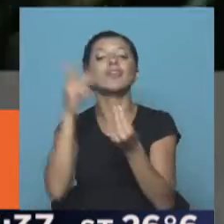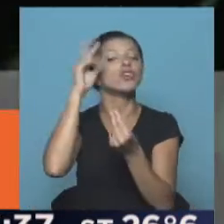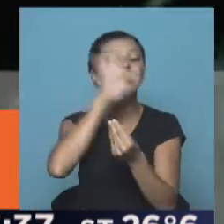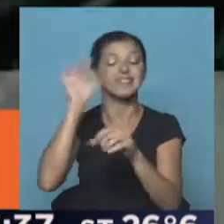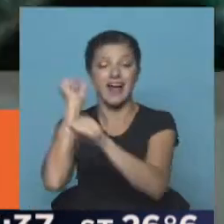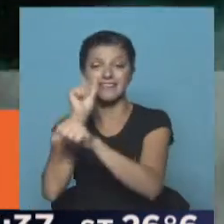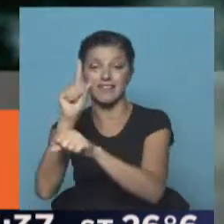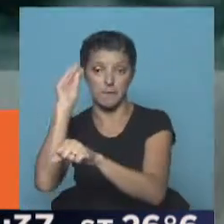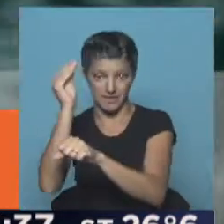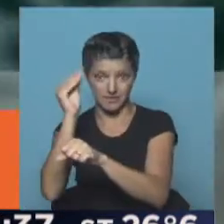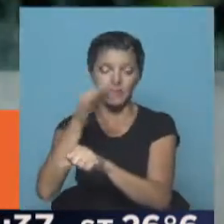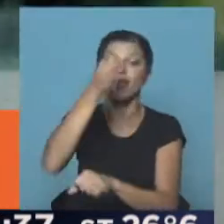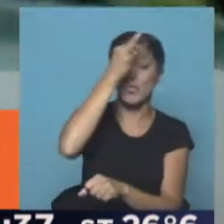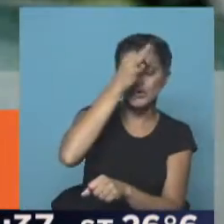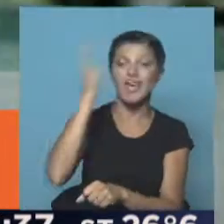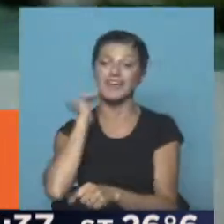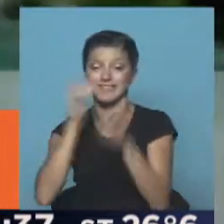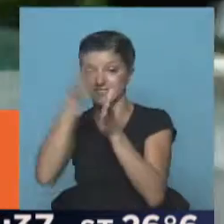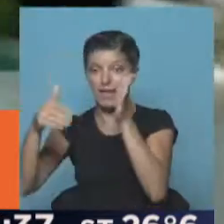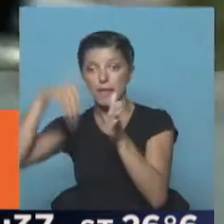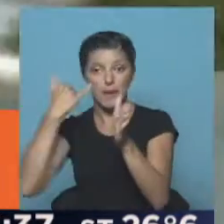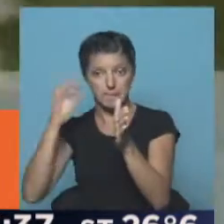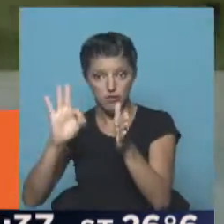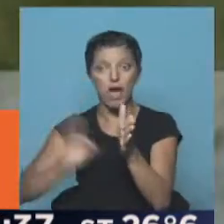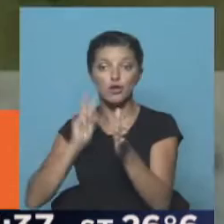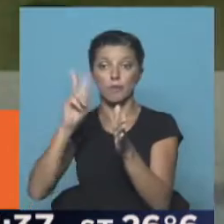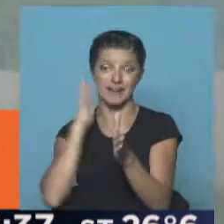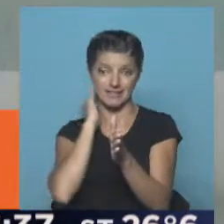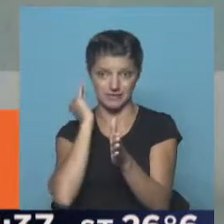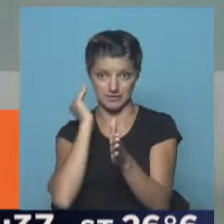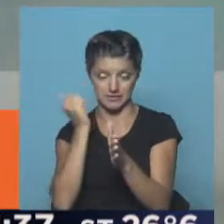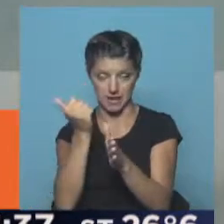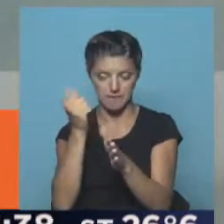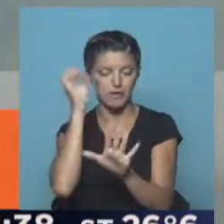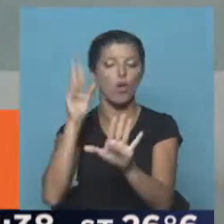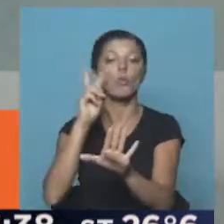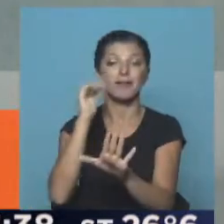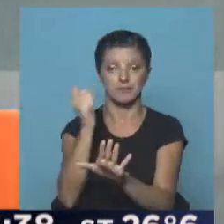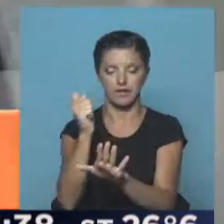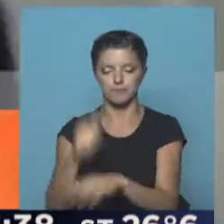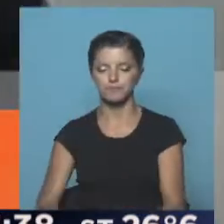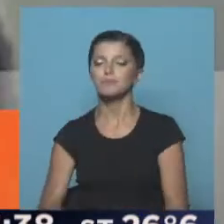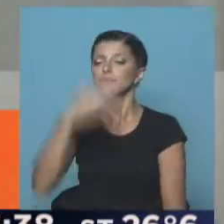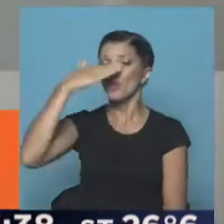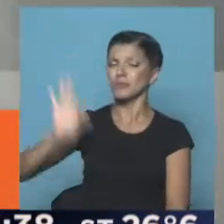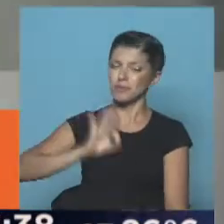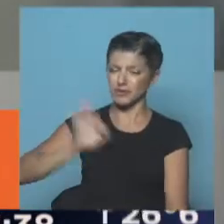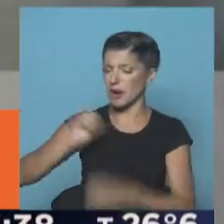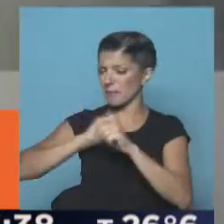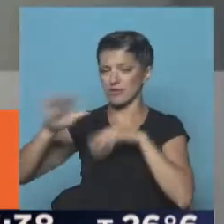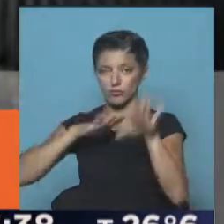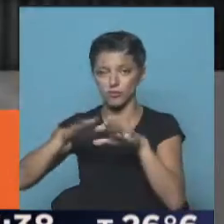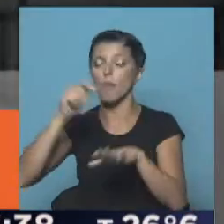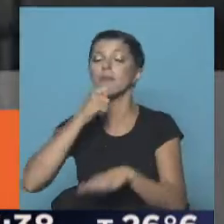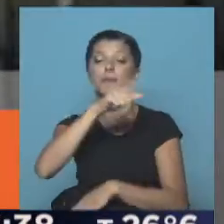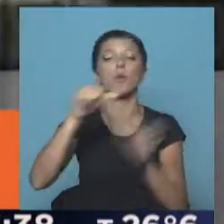brasileñas entre el 12 y el 16 de mayo de 2006. En los últimos años, los episodios más trágicos fueron en Chile